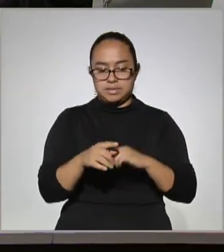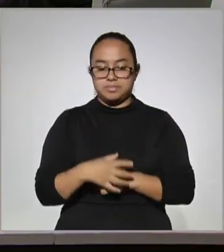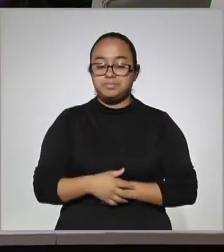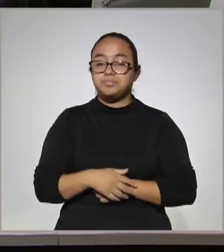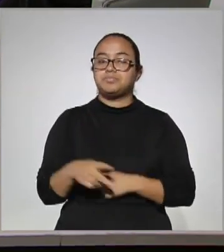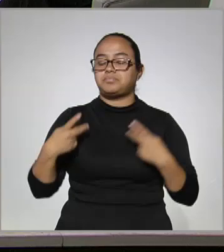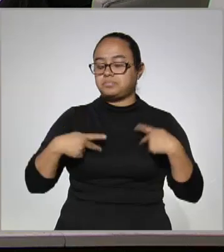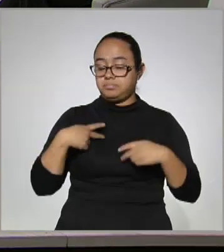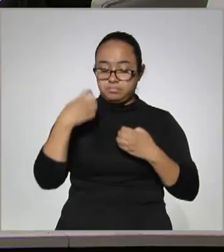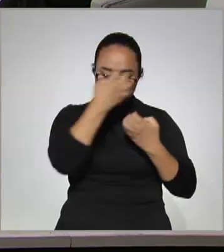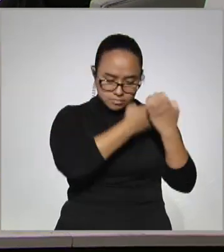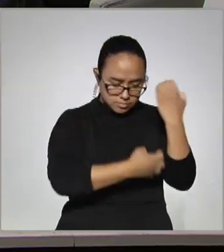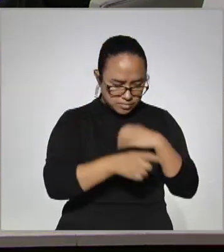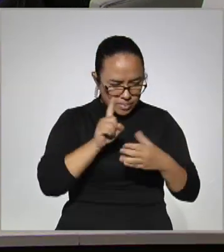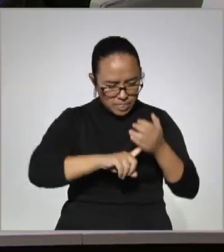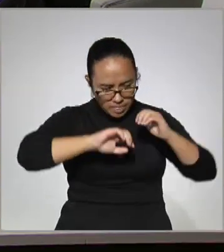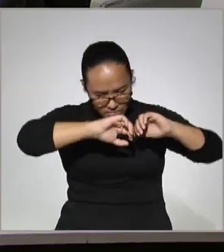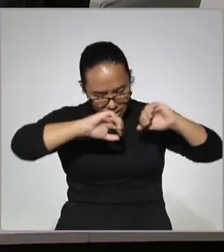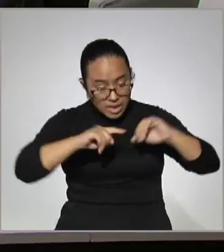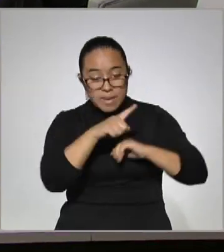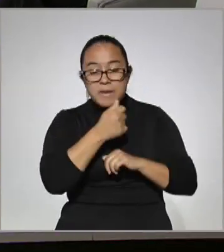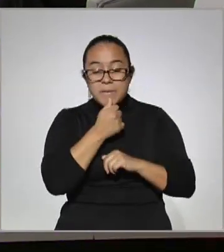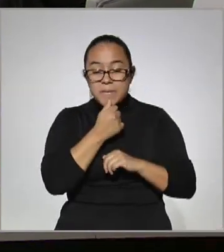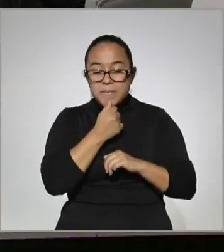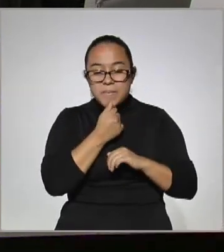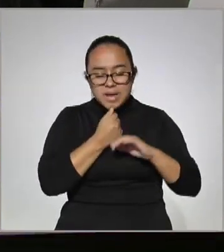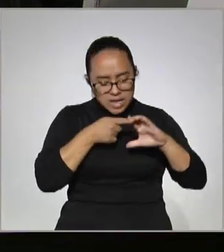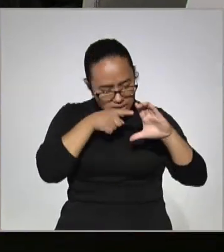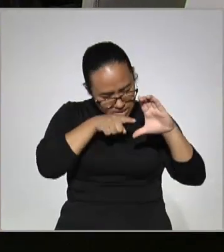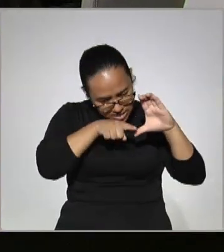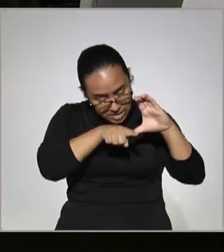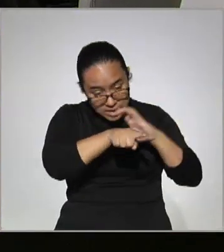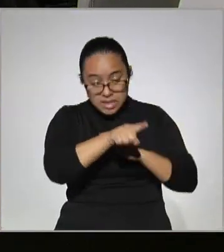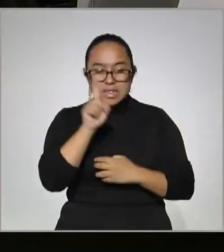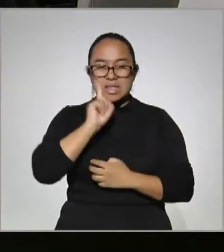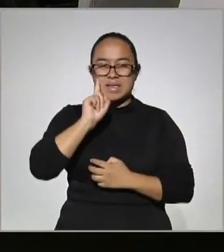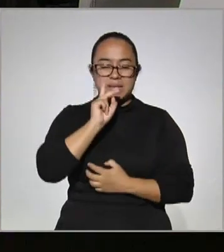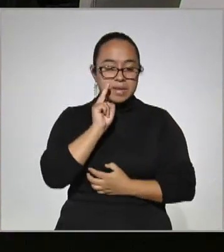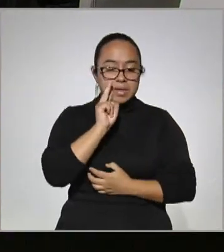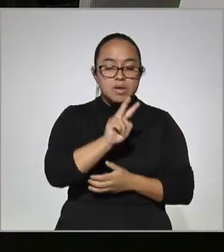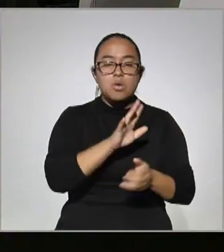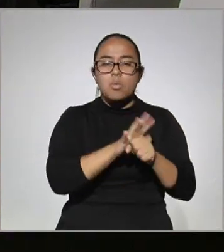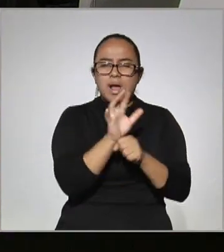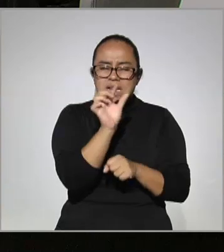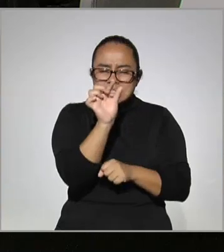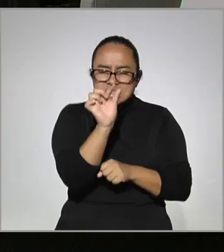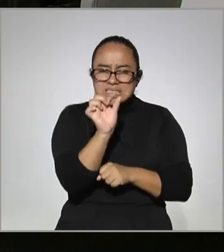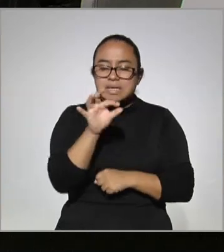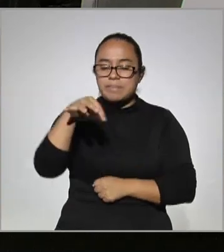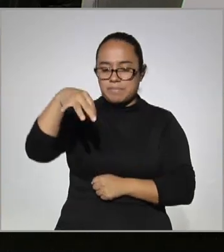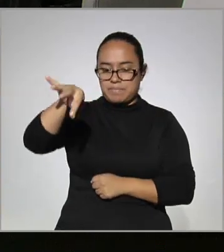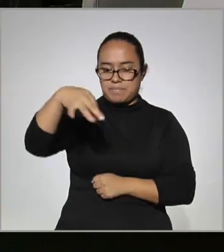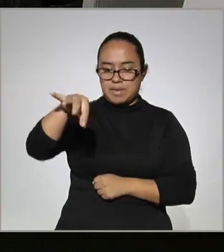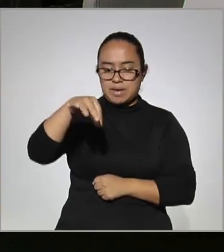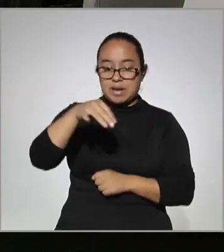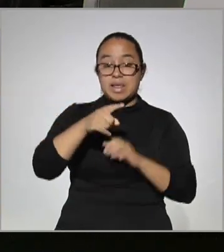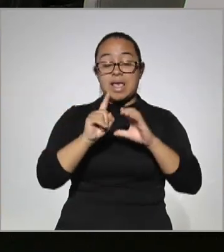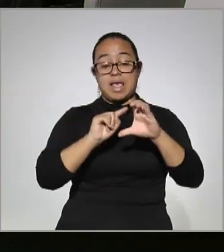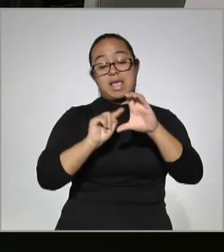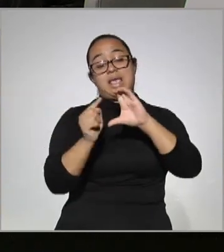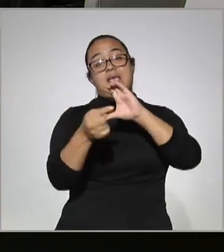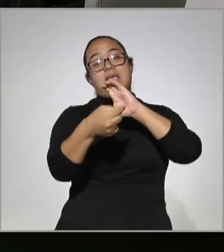un estudio y se asoma hacia la vagina, que es como un túnel, lo que vamos a ver va a ser la parte chiquita de la pera y allá atrás